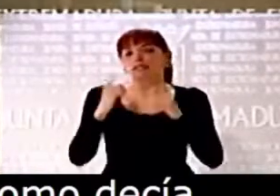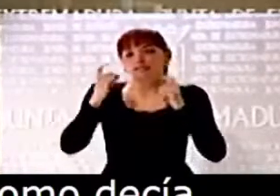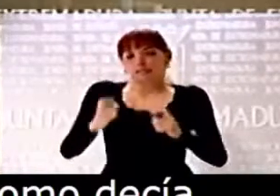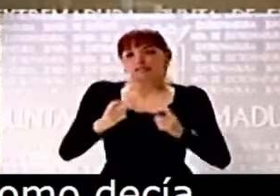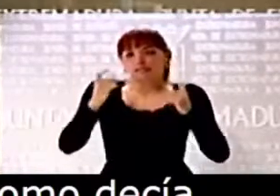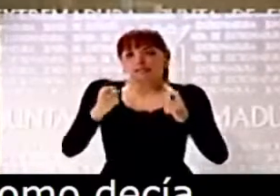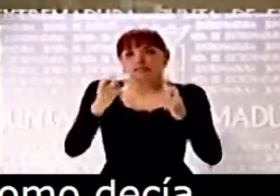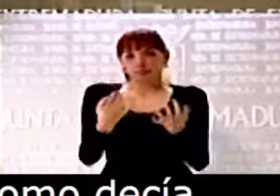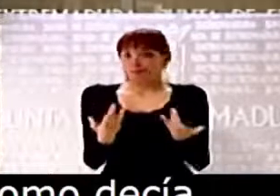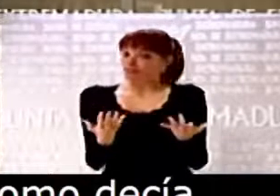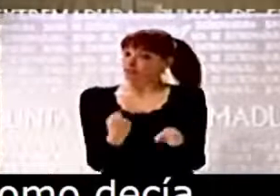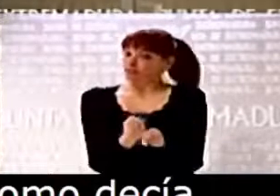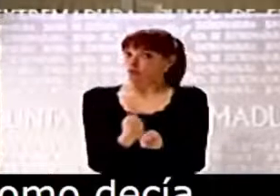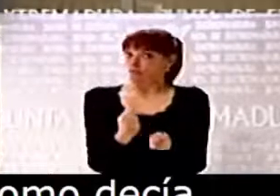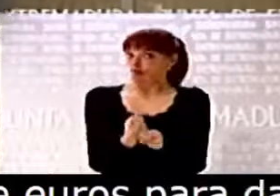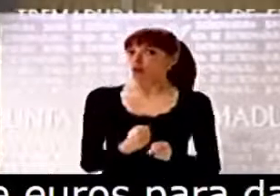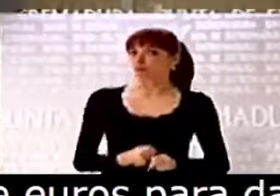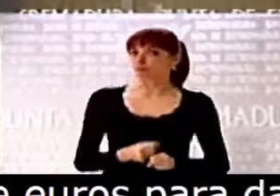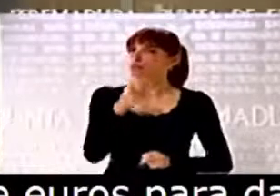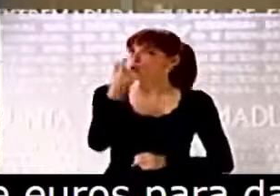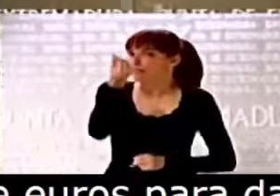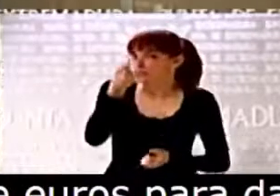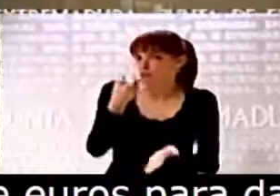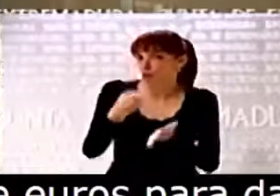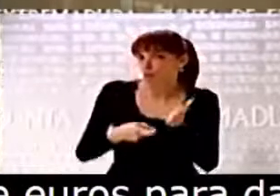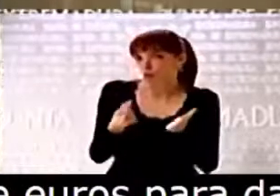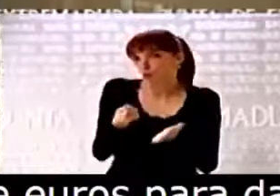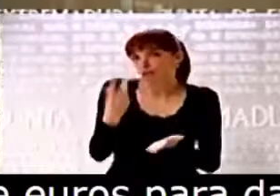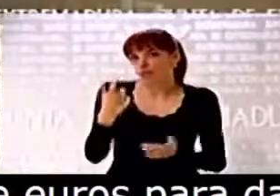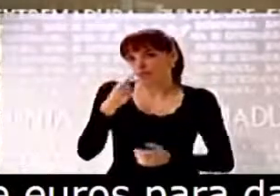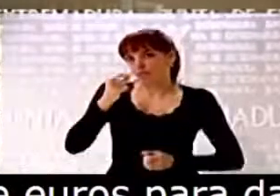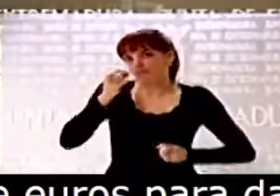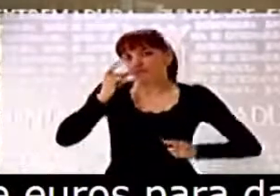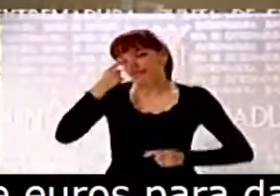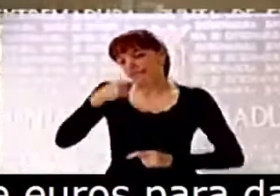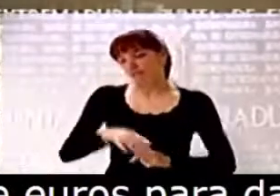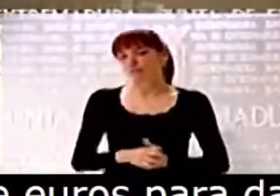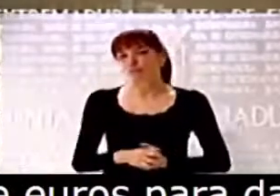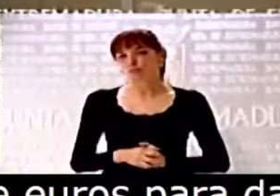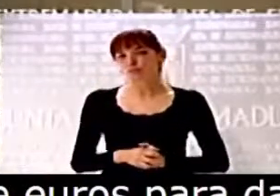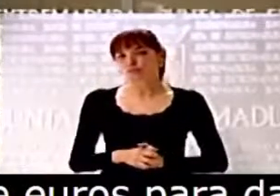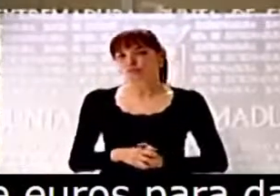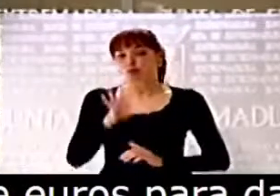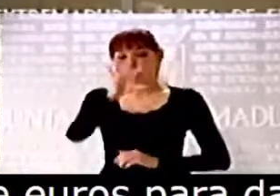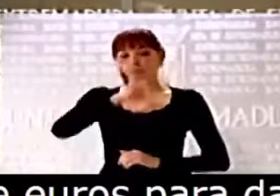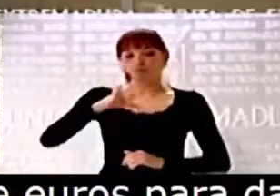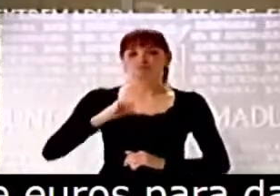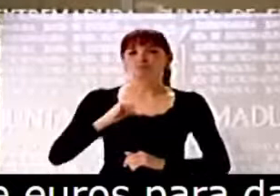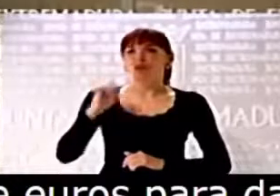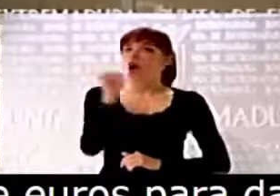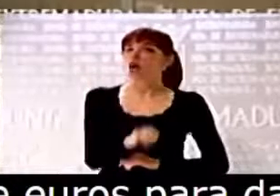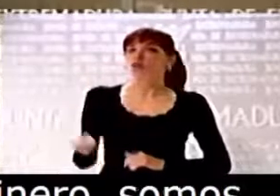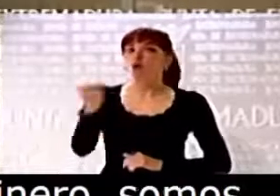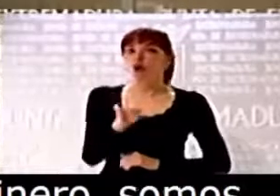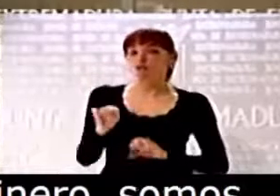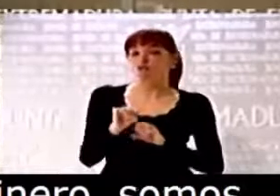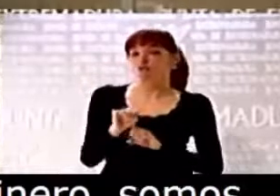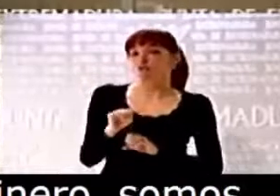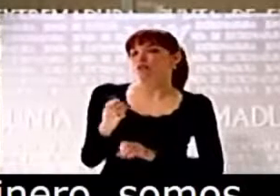predicar, que esto cuesta dinero, somos conscientes de ello. Las comunidades autónomas durante años hemos tenido que estar